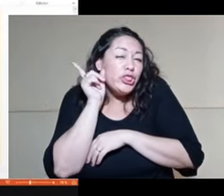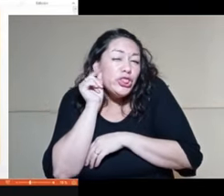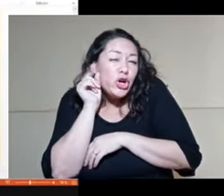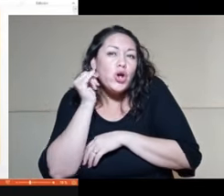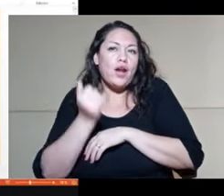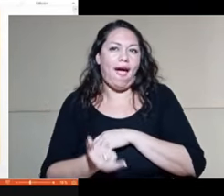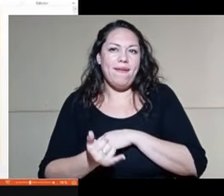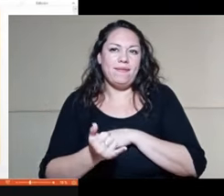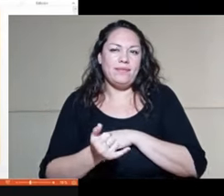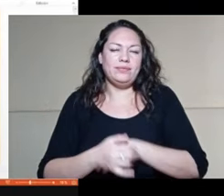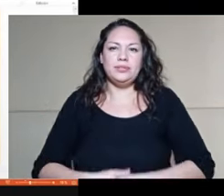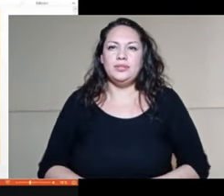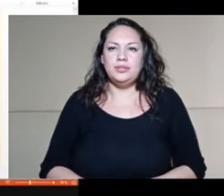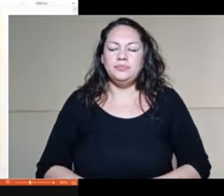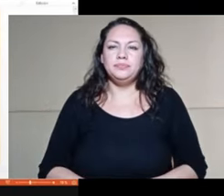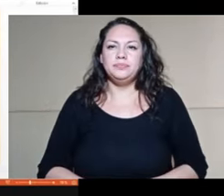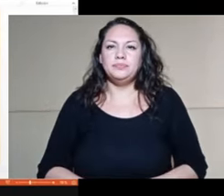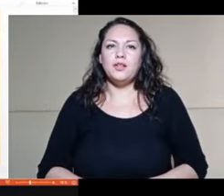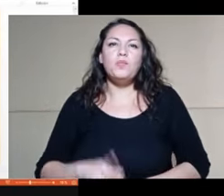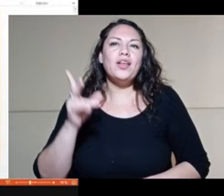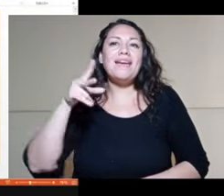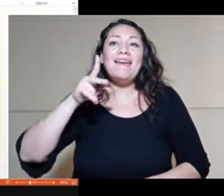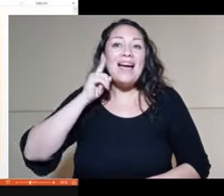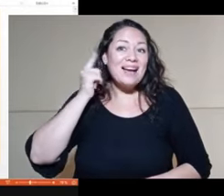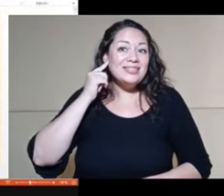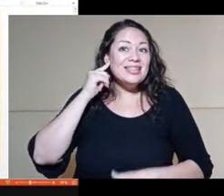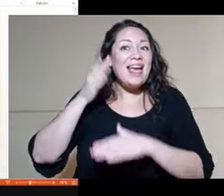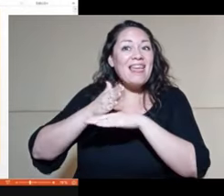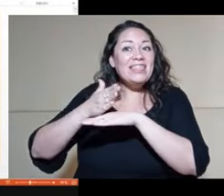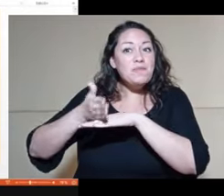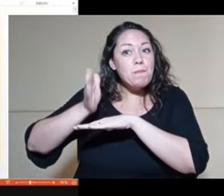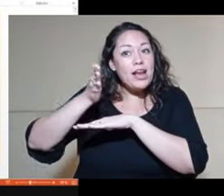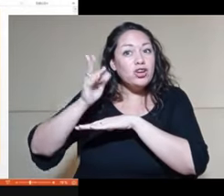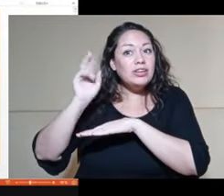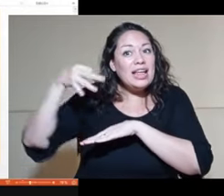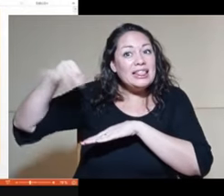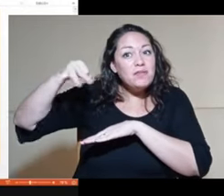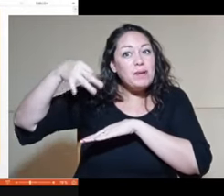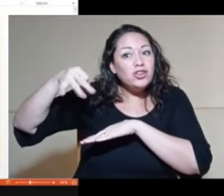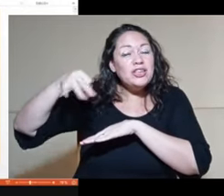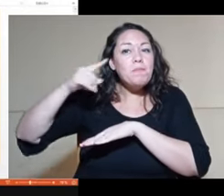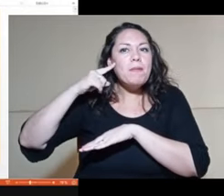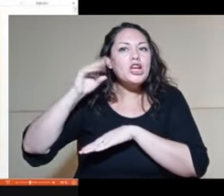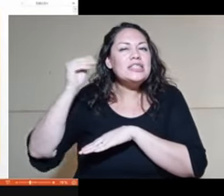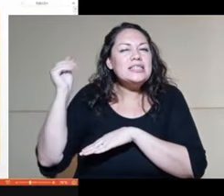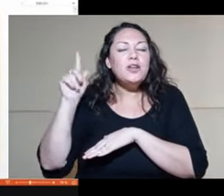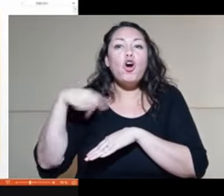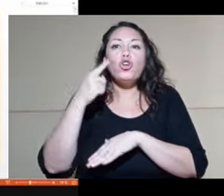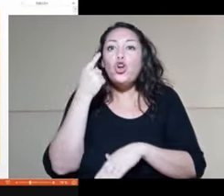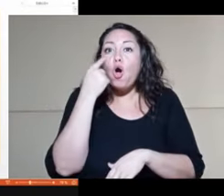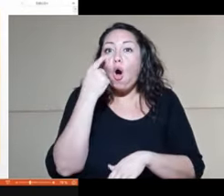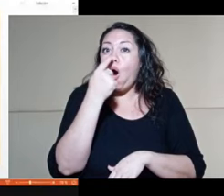quede sordo, que al principio me duela, ¿no? Porque el tímpano tiene gran cantidad de receptores sensitivos. Otros